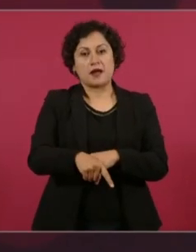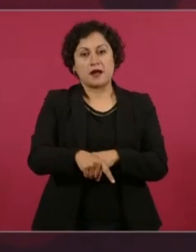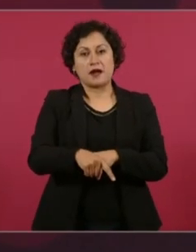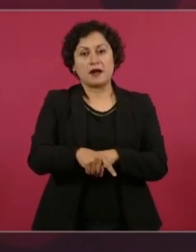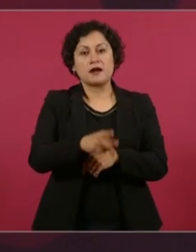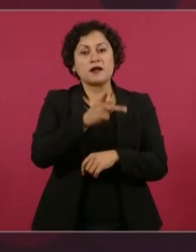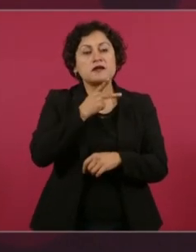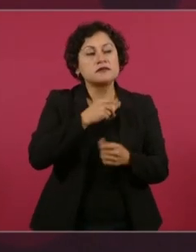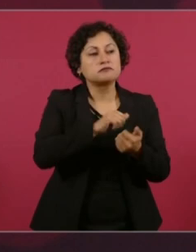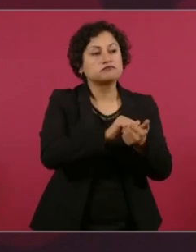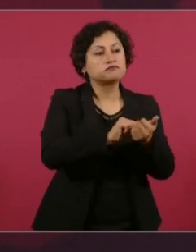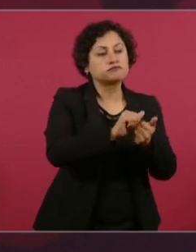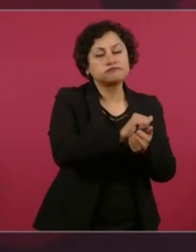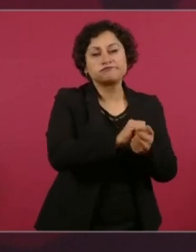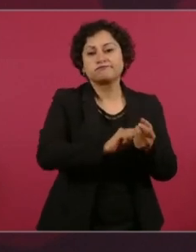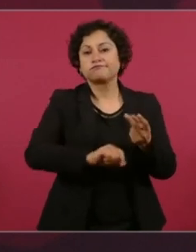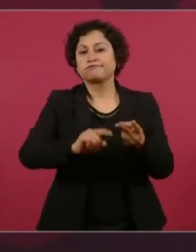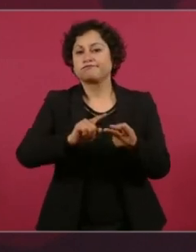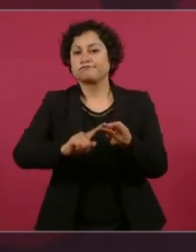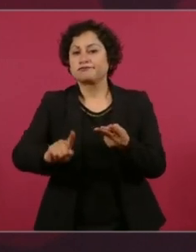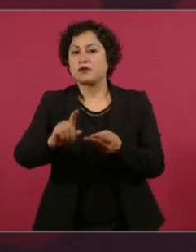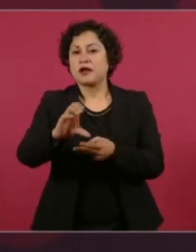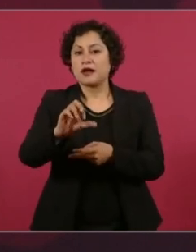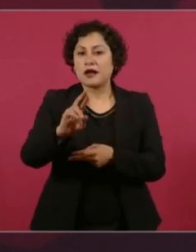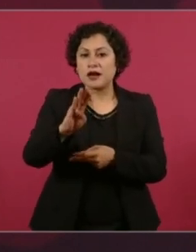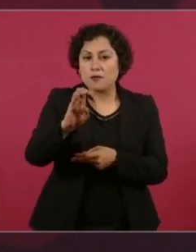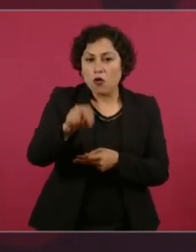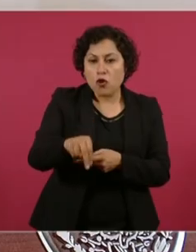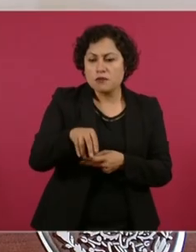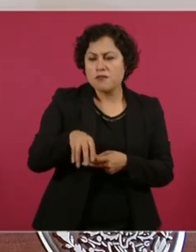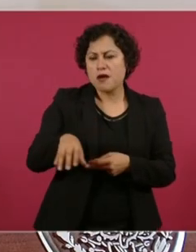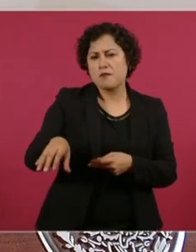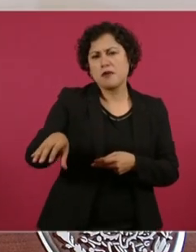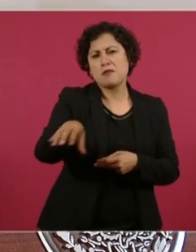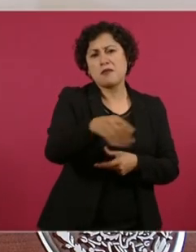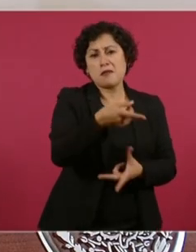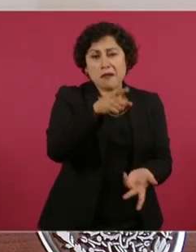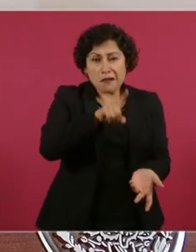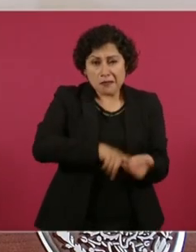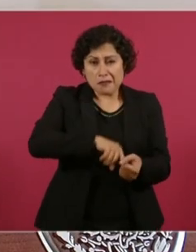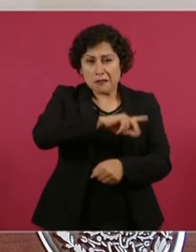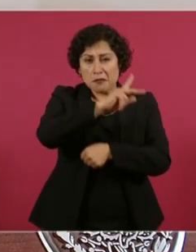plantas de carbón. Nosotros no tenemos problema